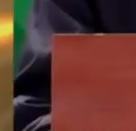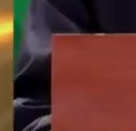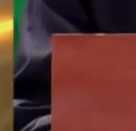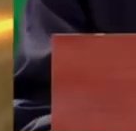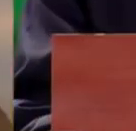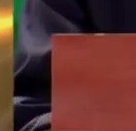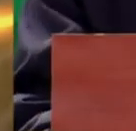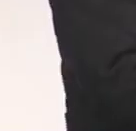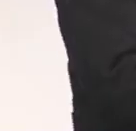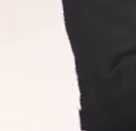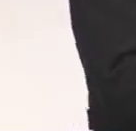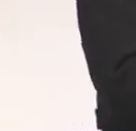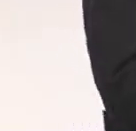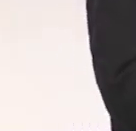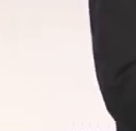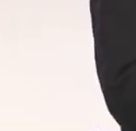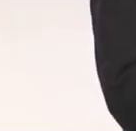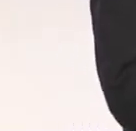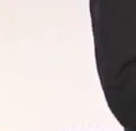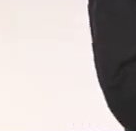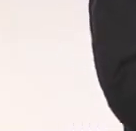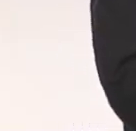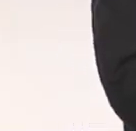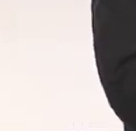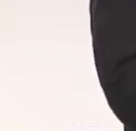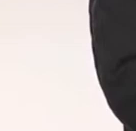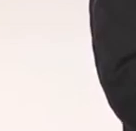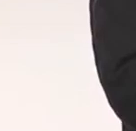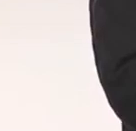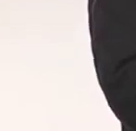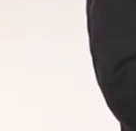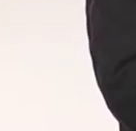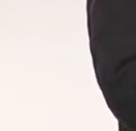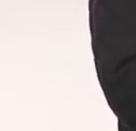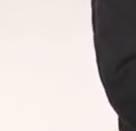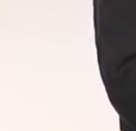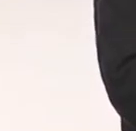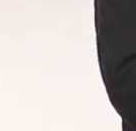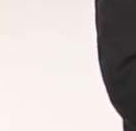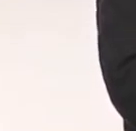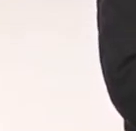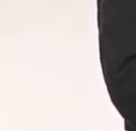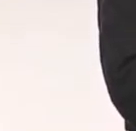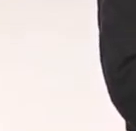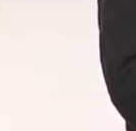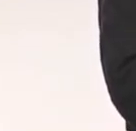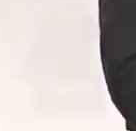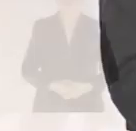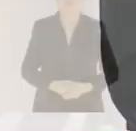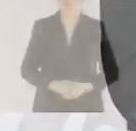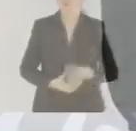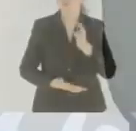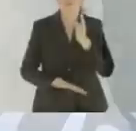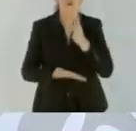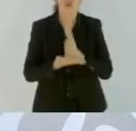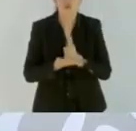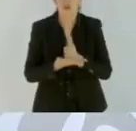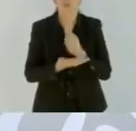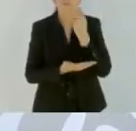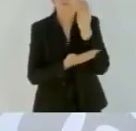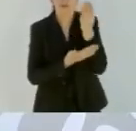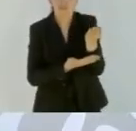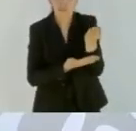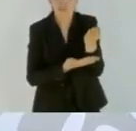el cubreboca. Quien encabeza México y quien tiene la tutela de la nación dio positivo a coronavirus. Estamos hablando